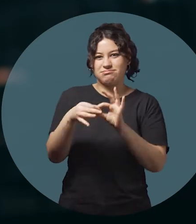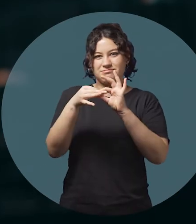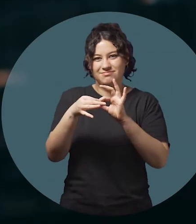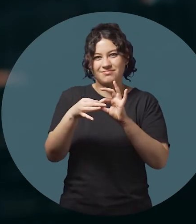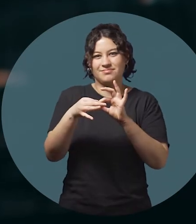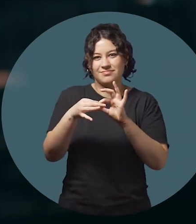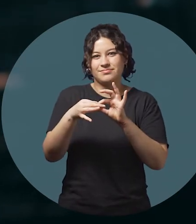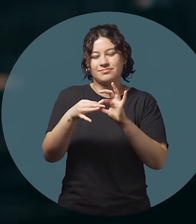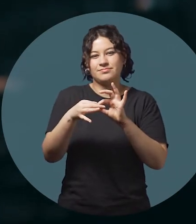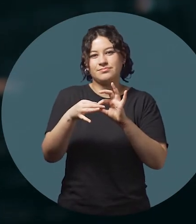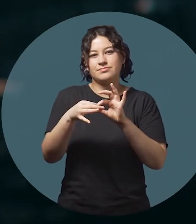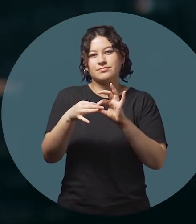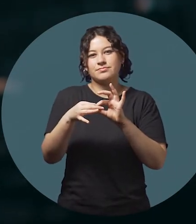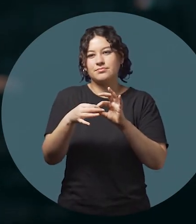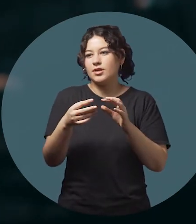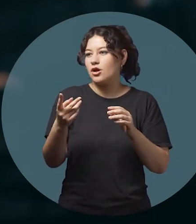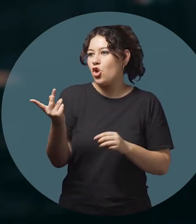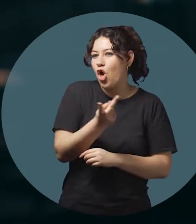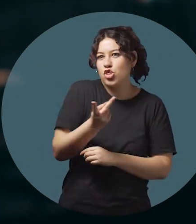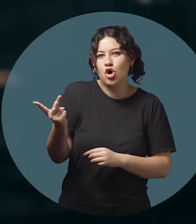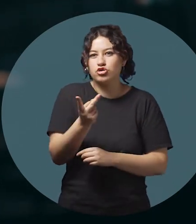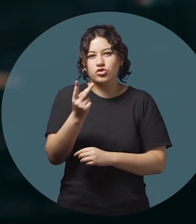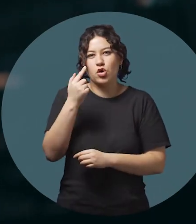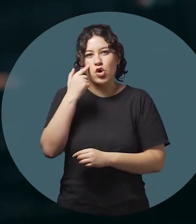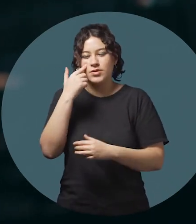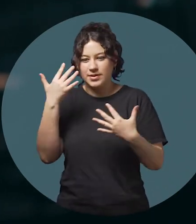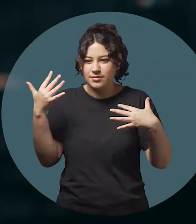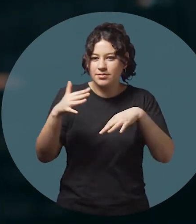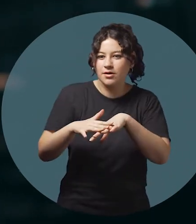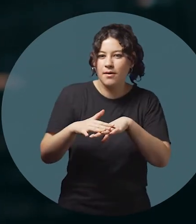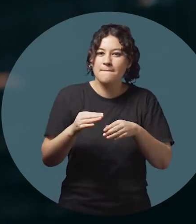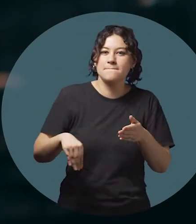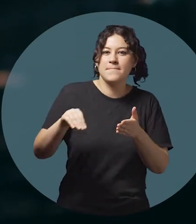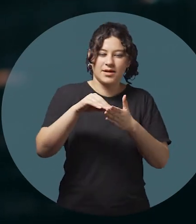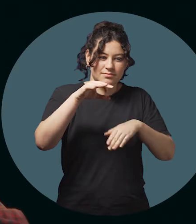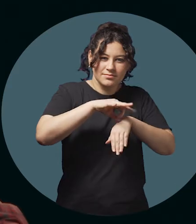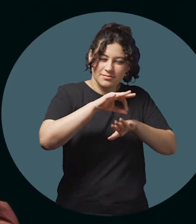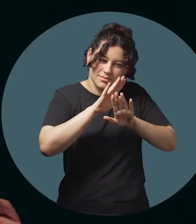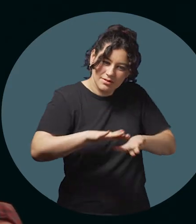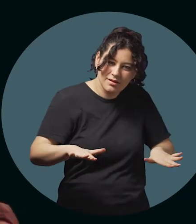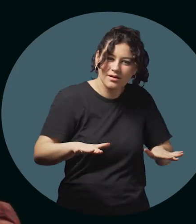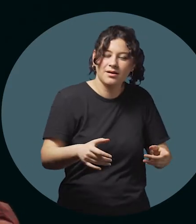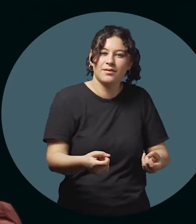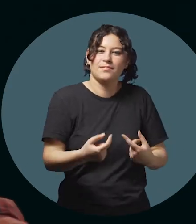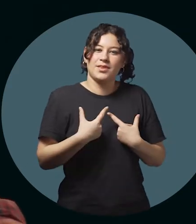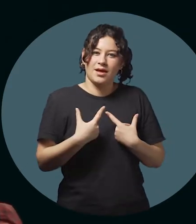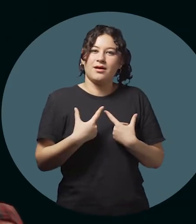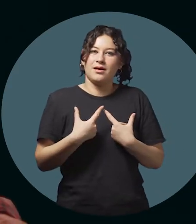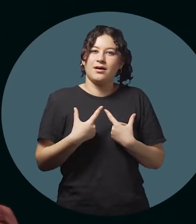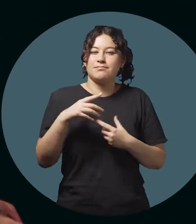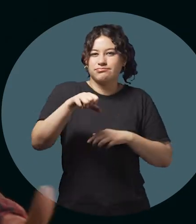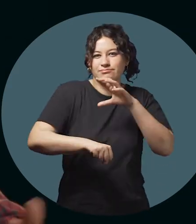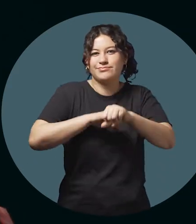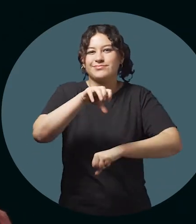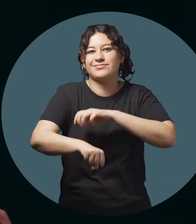unirlo, tratar de sistematizar, amalgamarlo con la pediatría en general, me fue permitiendo tener